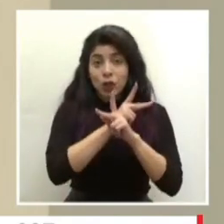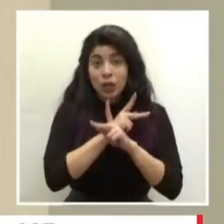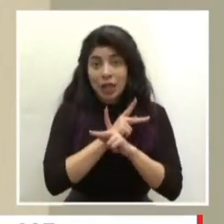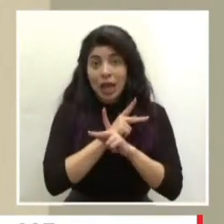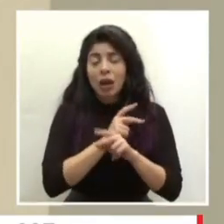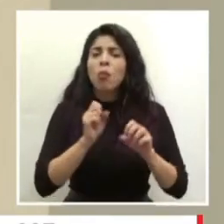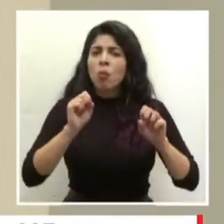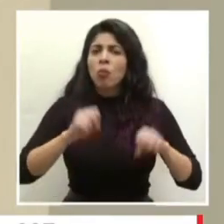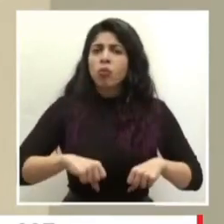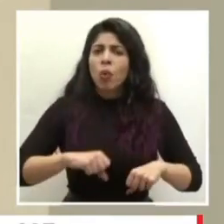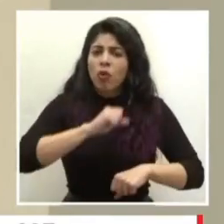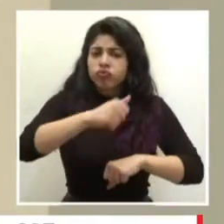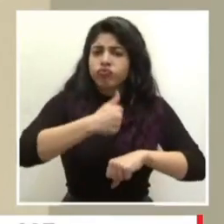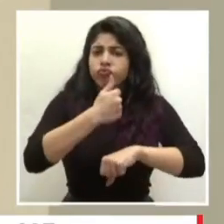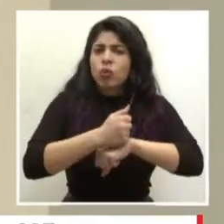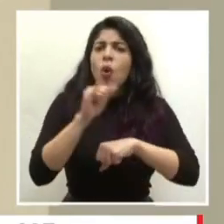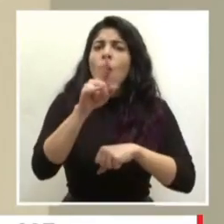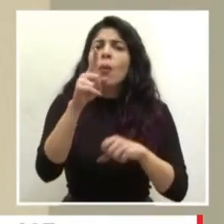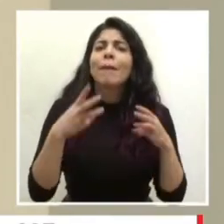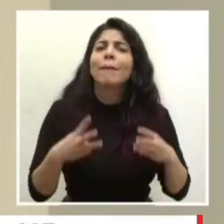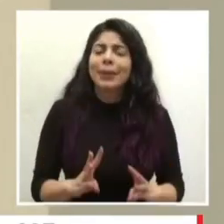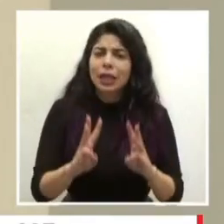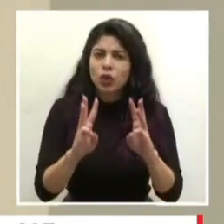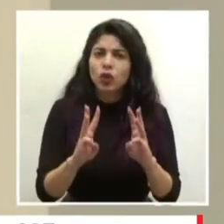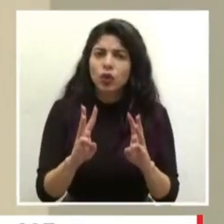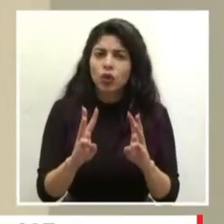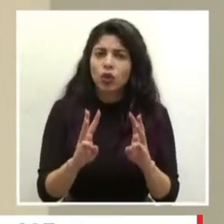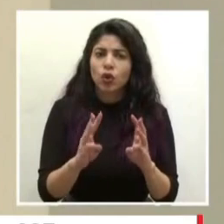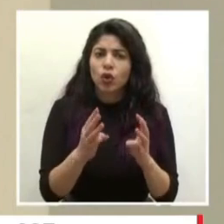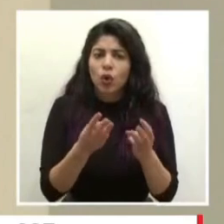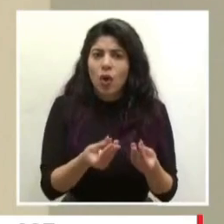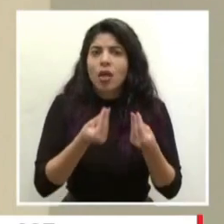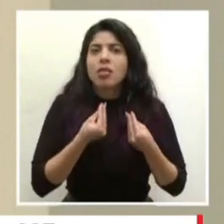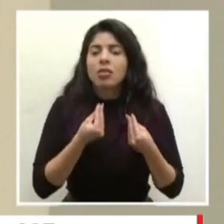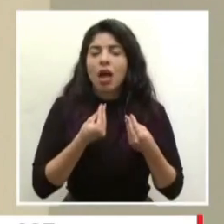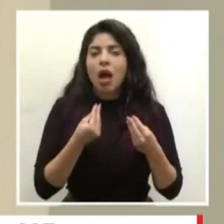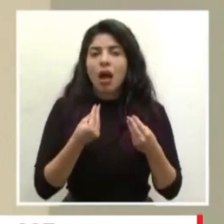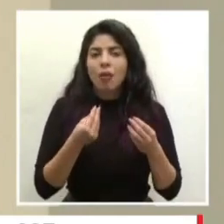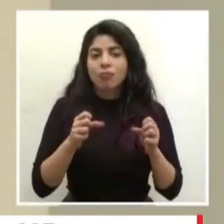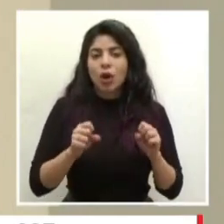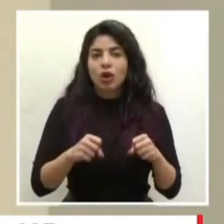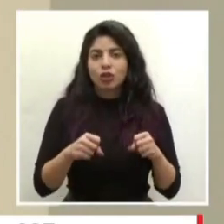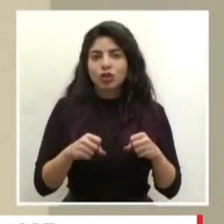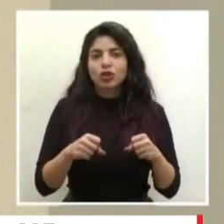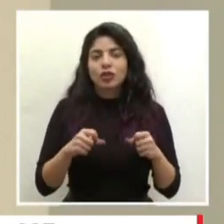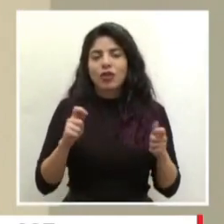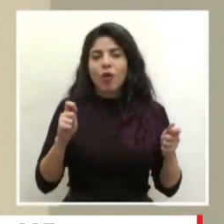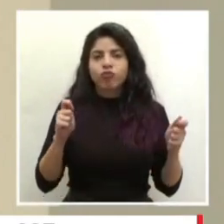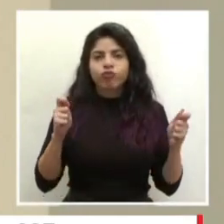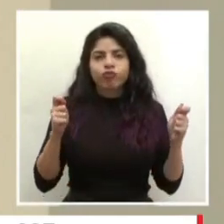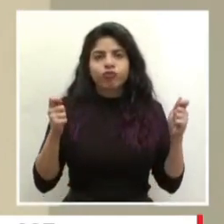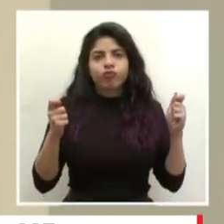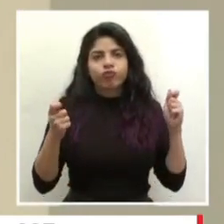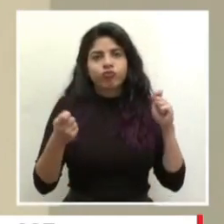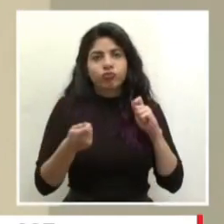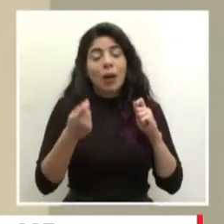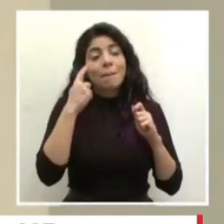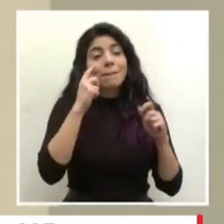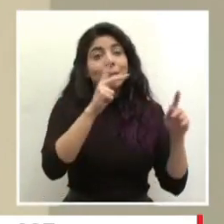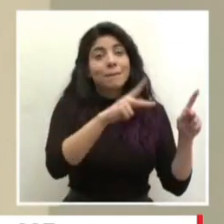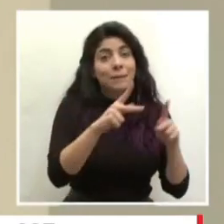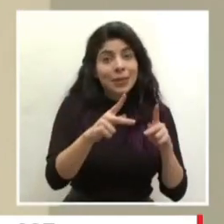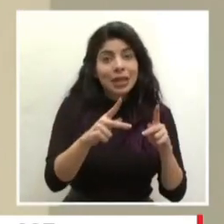también constituirse en un mecanismo que tenga la posibilidad de hacer una transformación para acercar a las